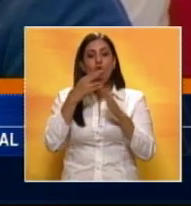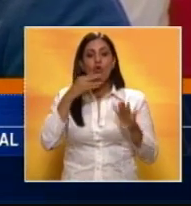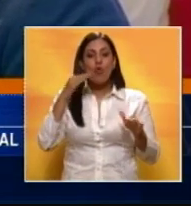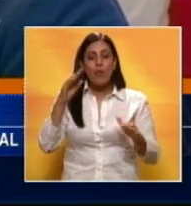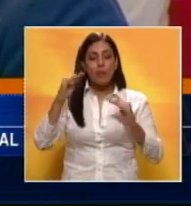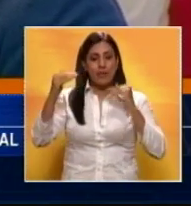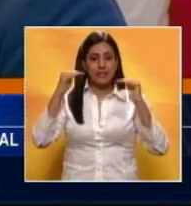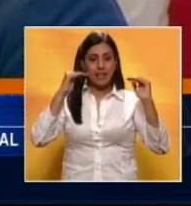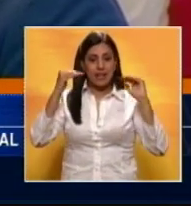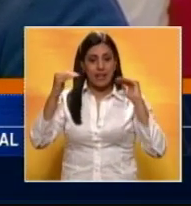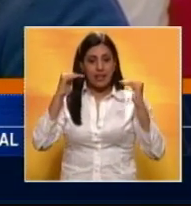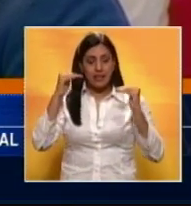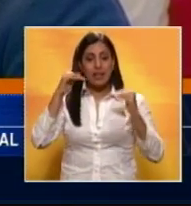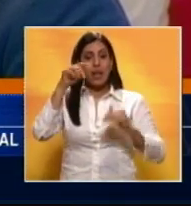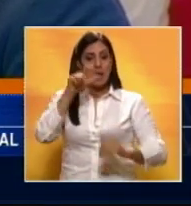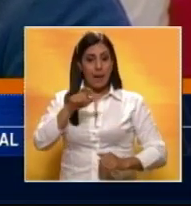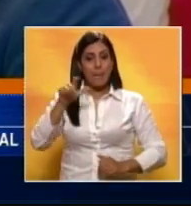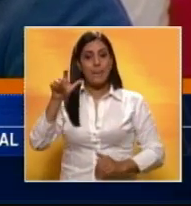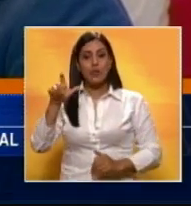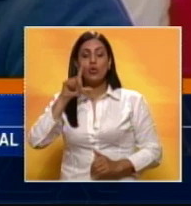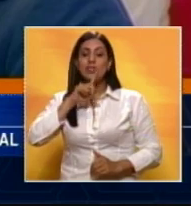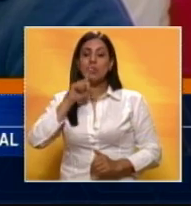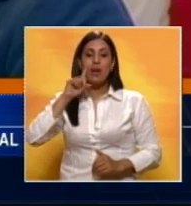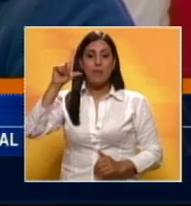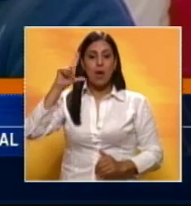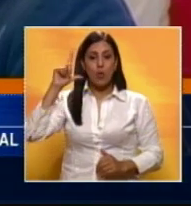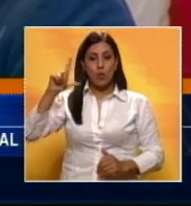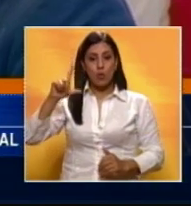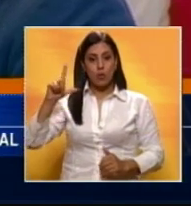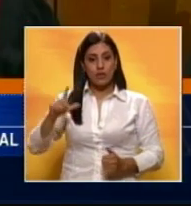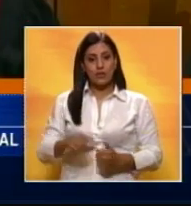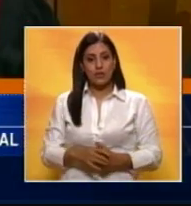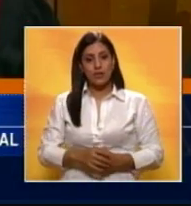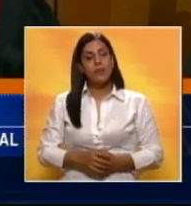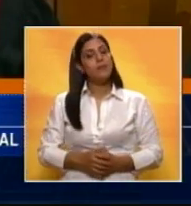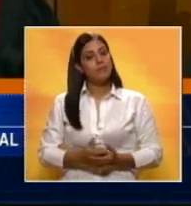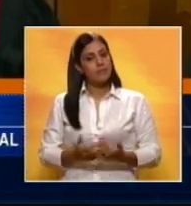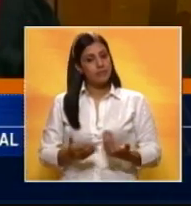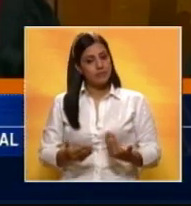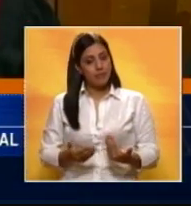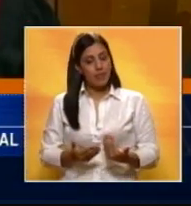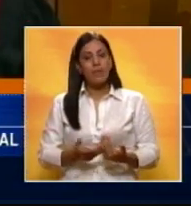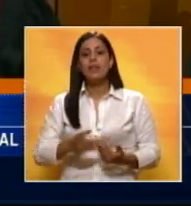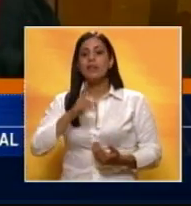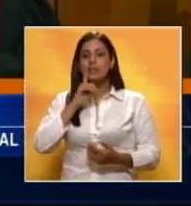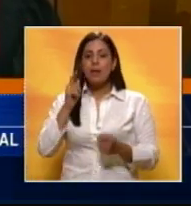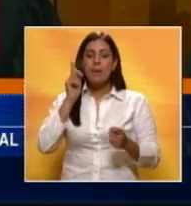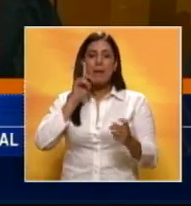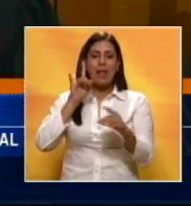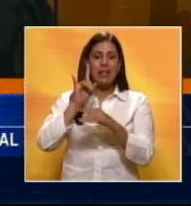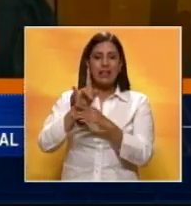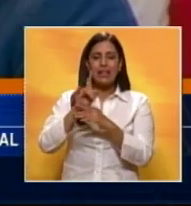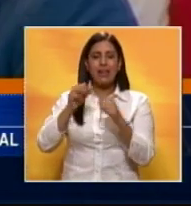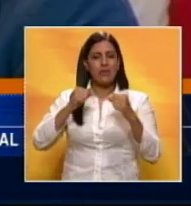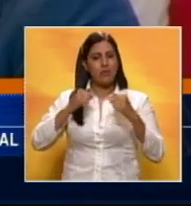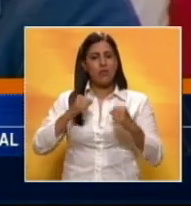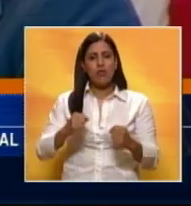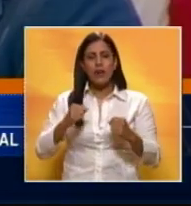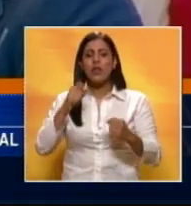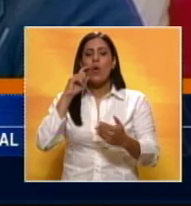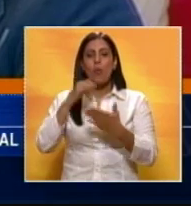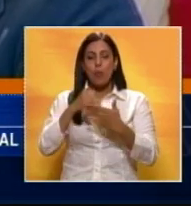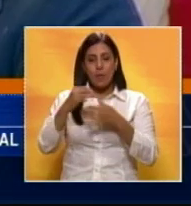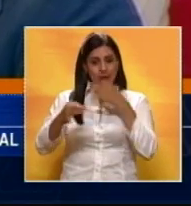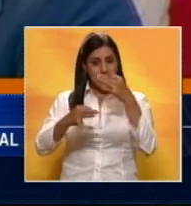la ética de la ciudadana Luisa Ortega Díaz y que fue desmentida categóricamente con